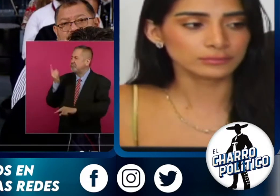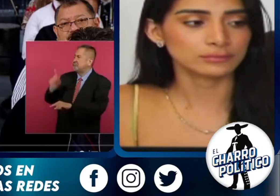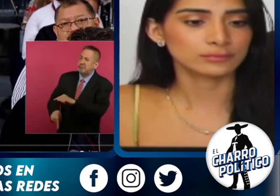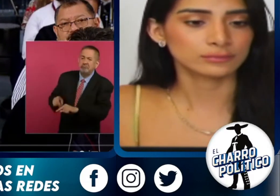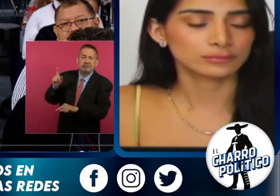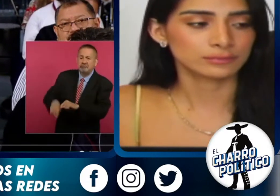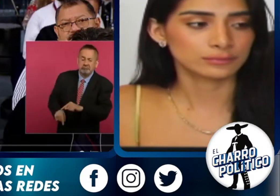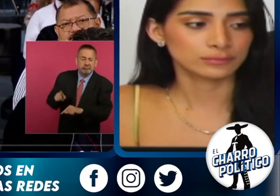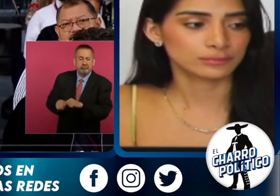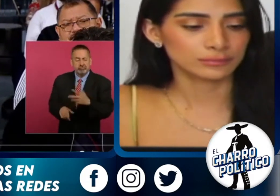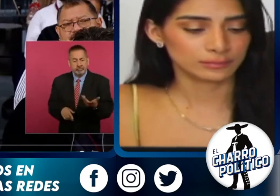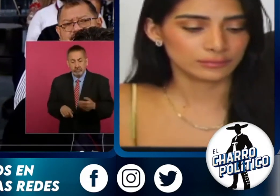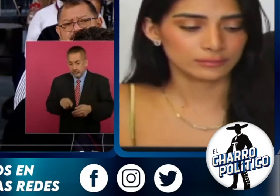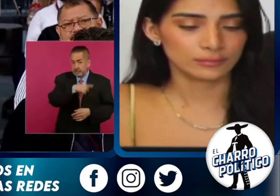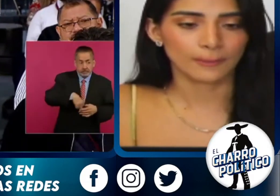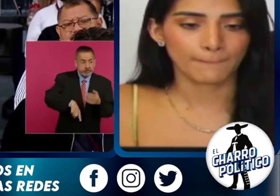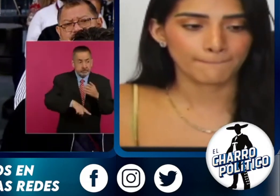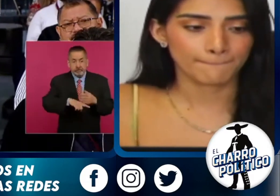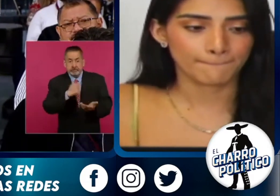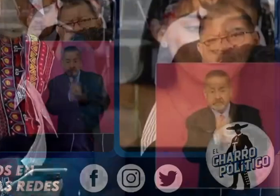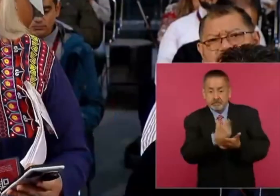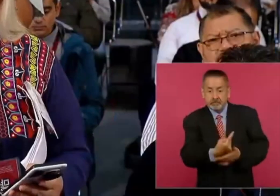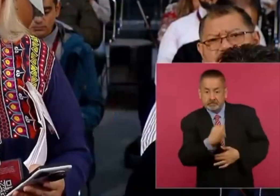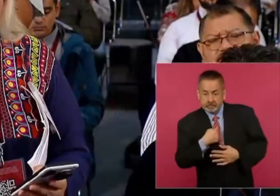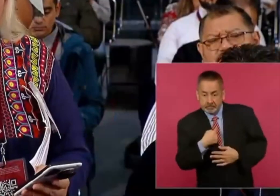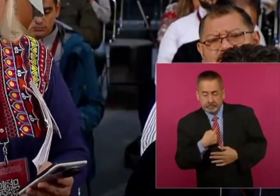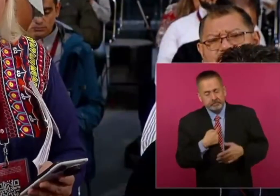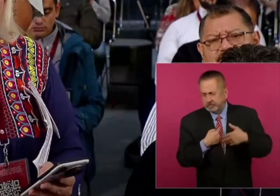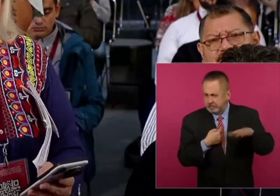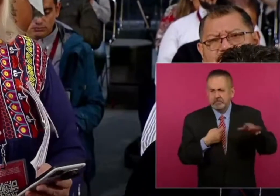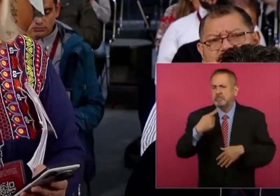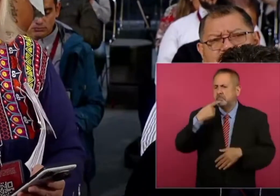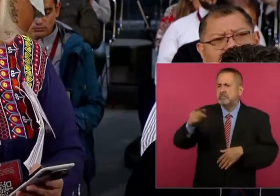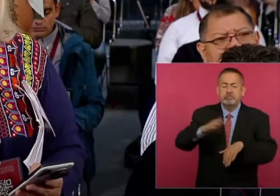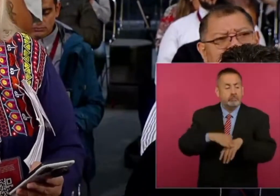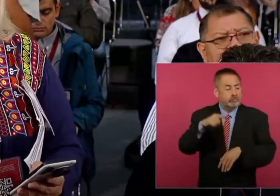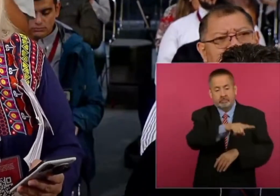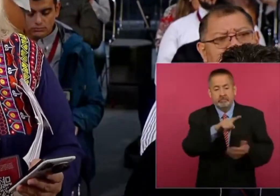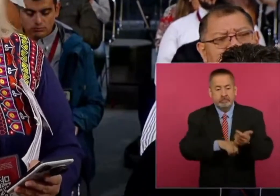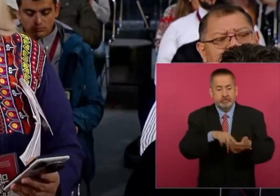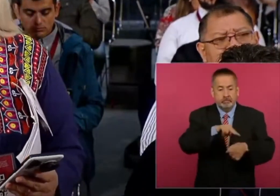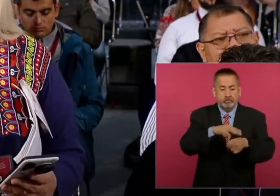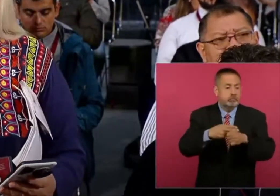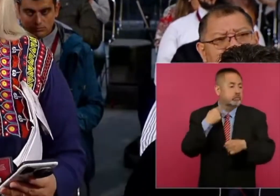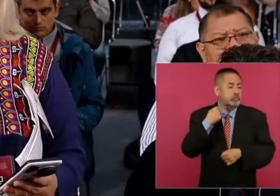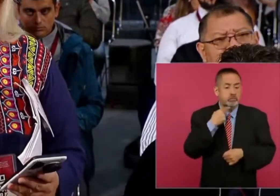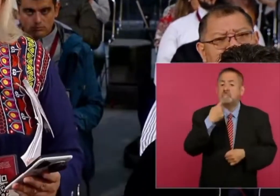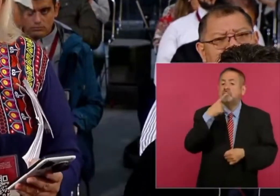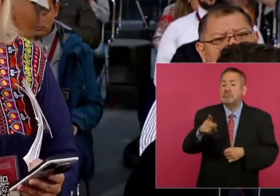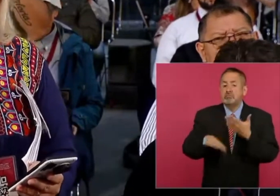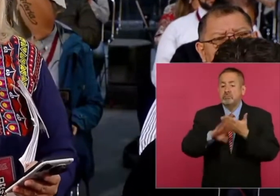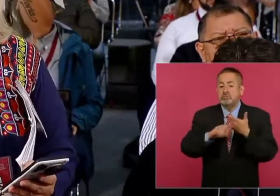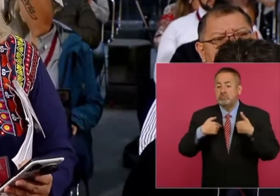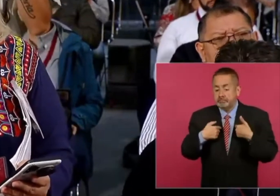Pues algunas intimidaciones, amenazas, pero quiero denunciarle, presidente, que ahora este notario me ha demandado,